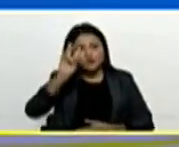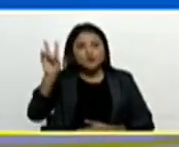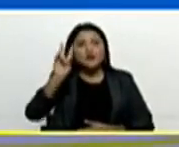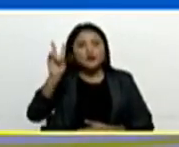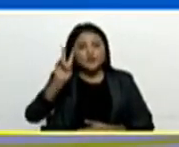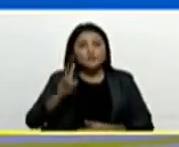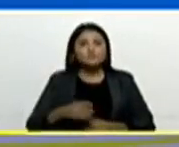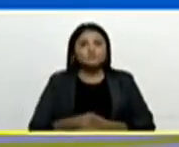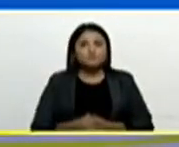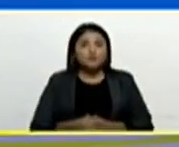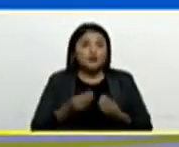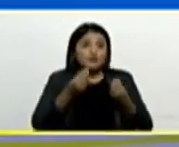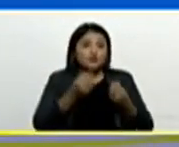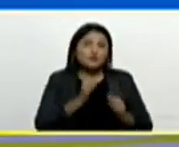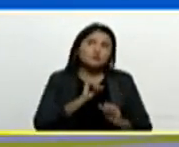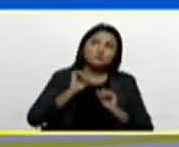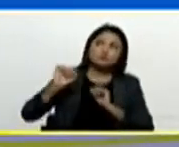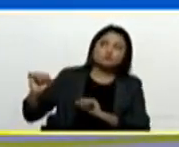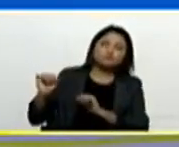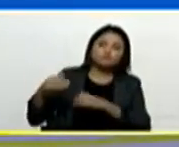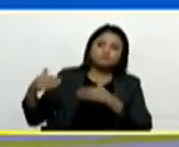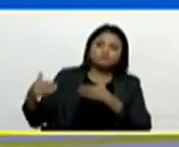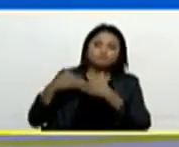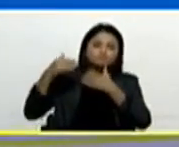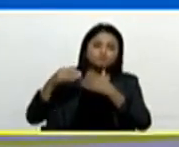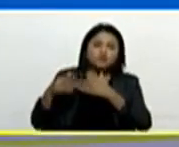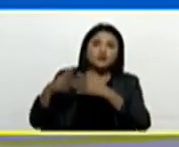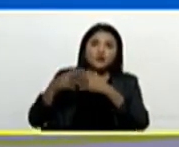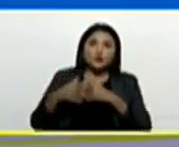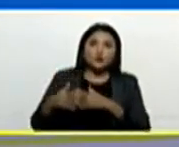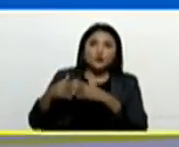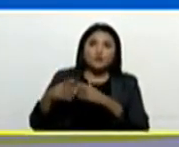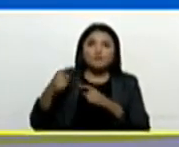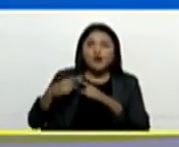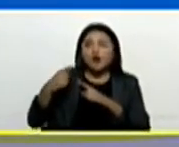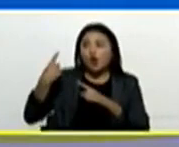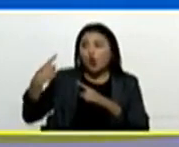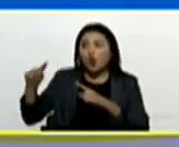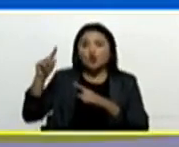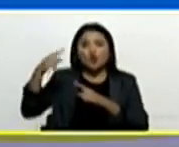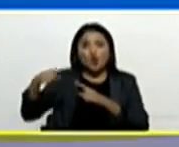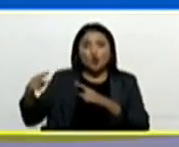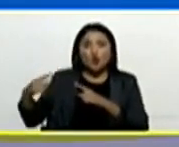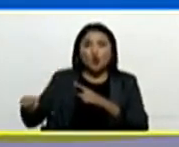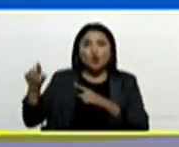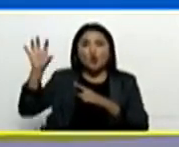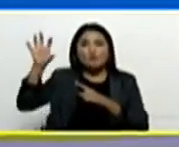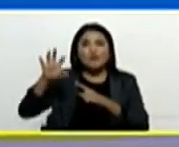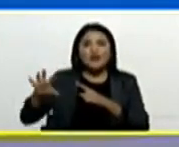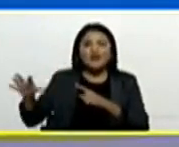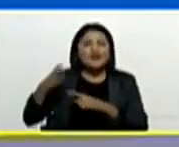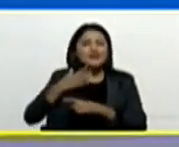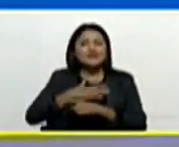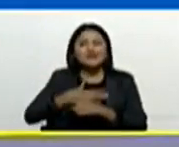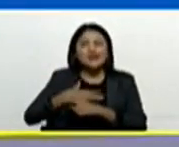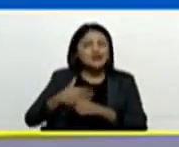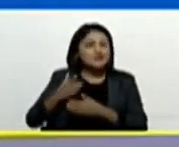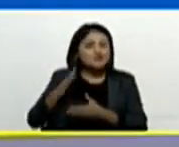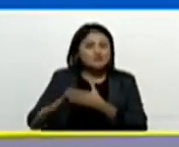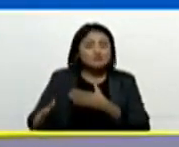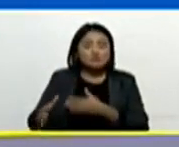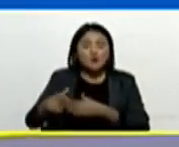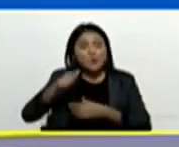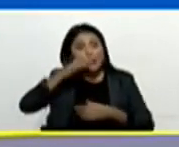los ataques del imperialismo norteamericano y de otras potencias que lo único que buscan es someter a los